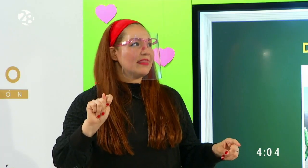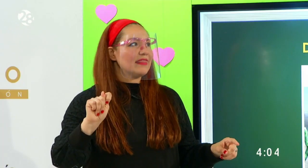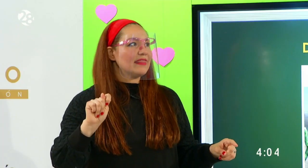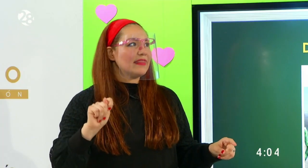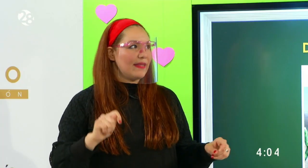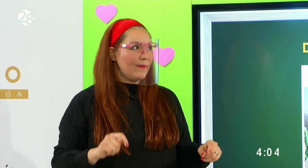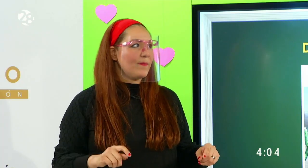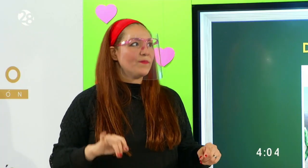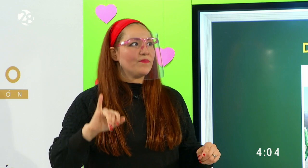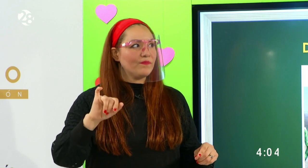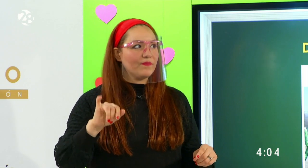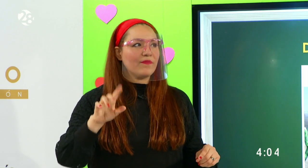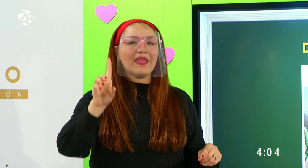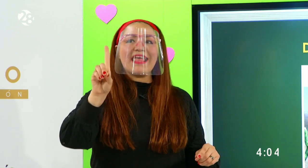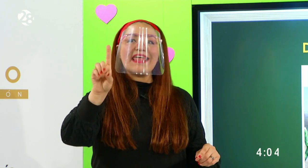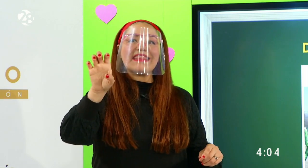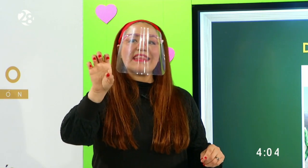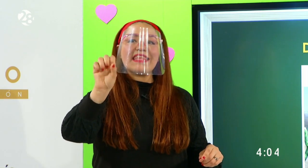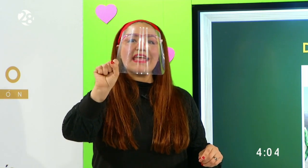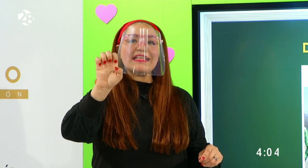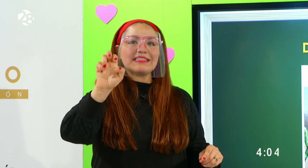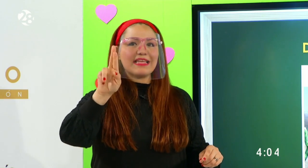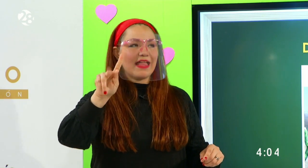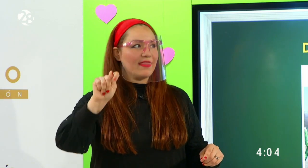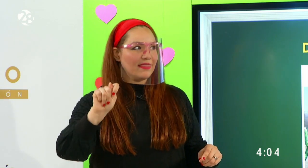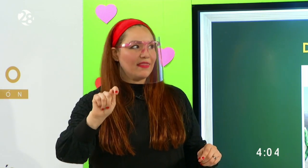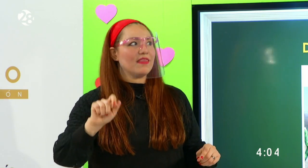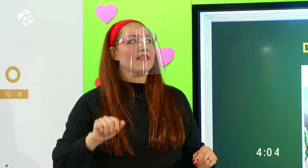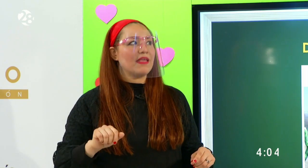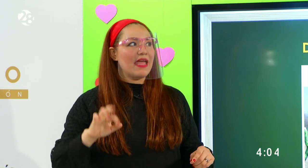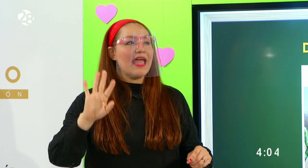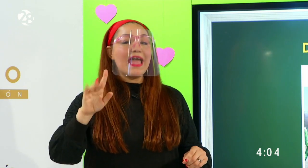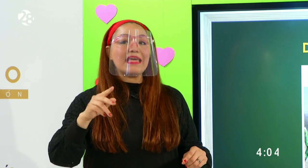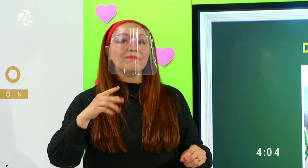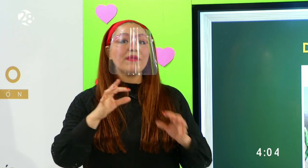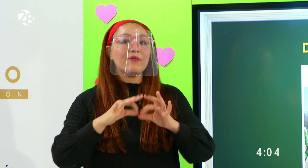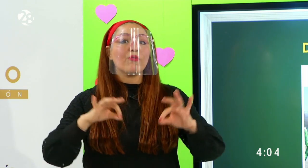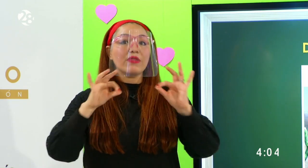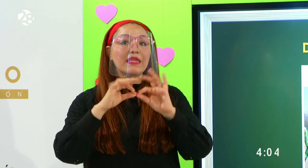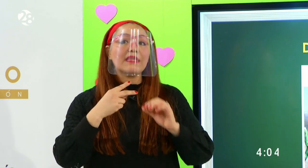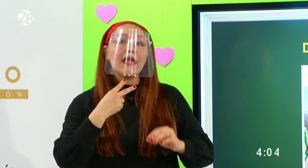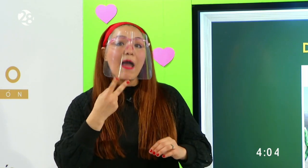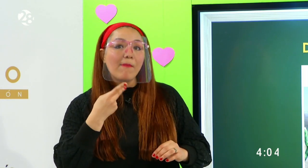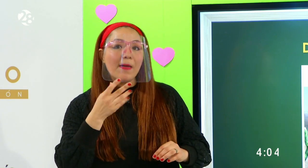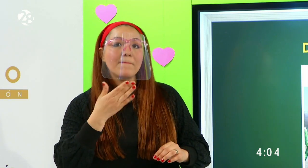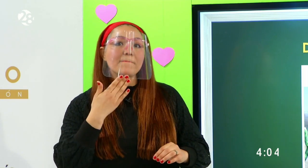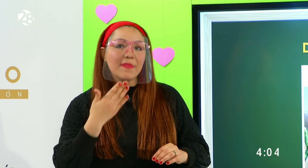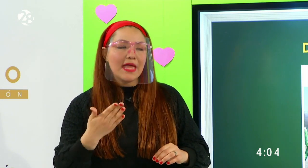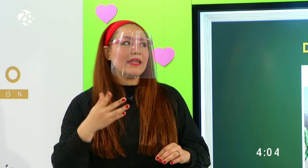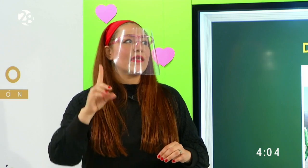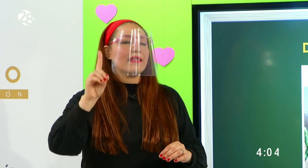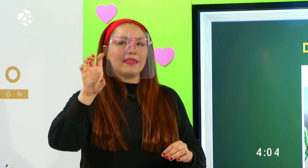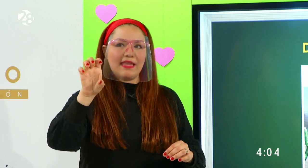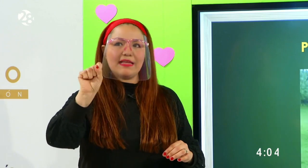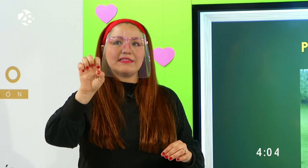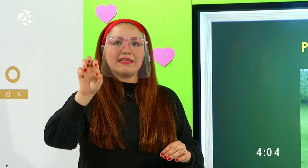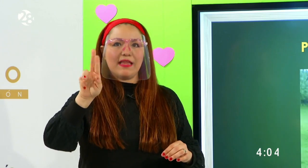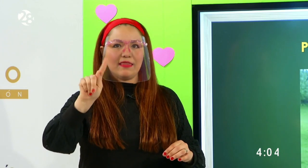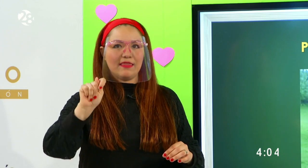sílaba la acentuación desert, porque si no estamos diciendo otra palabra. Desert. Desert, muy